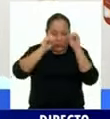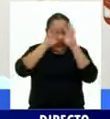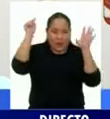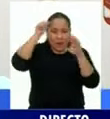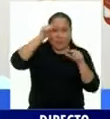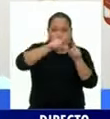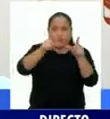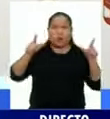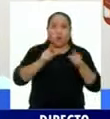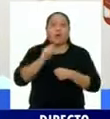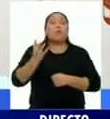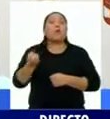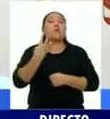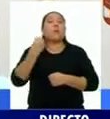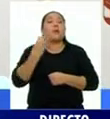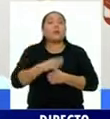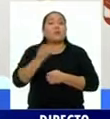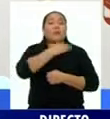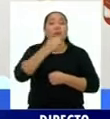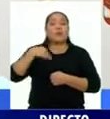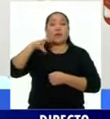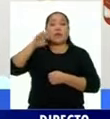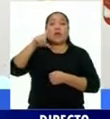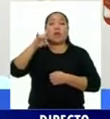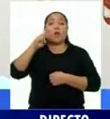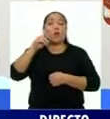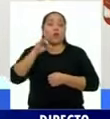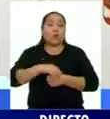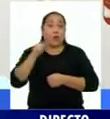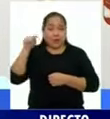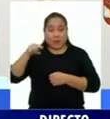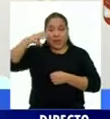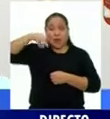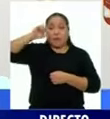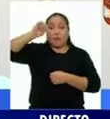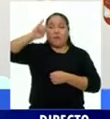me ha comentado la ministra Claudia Mincetur es que